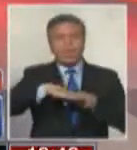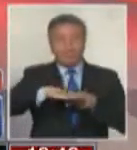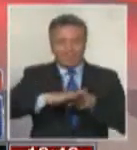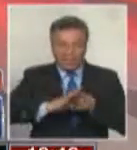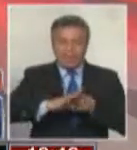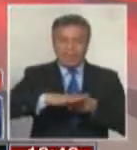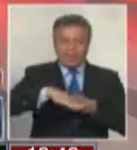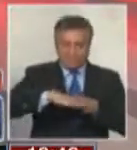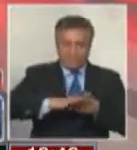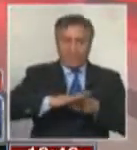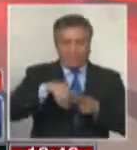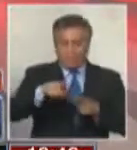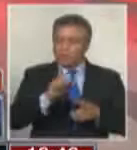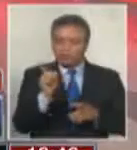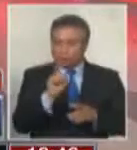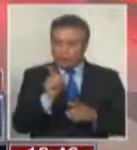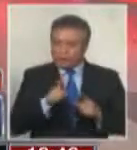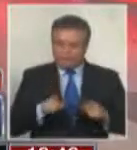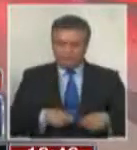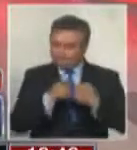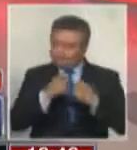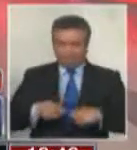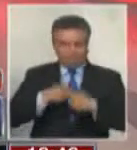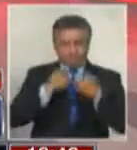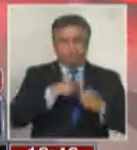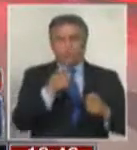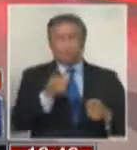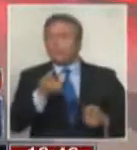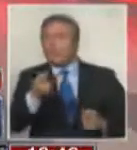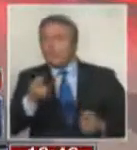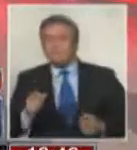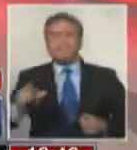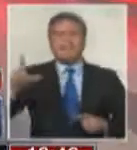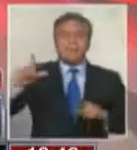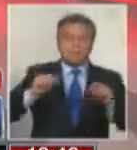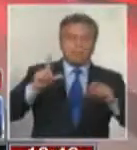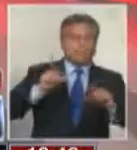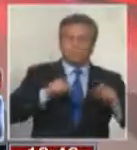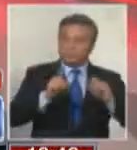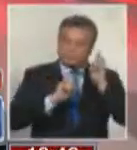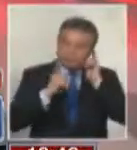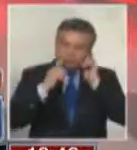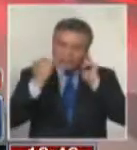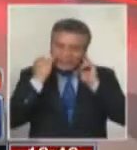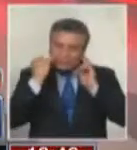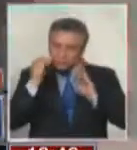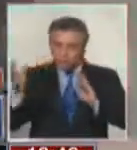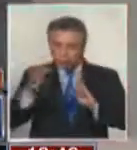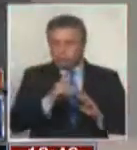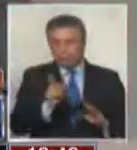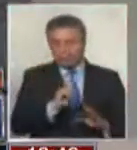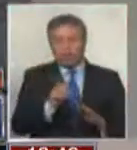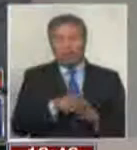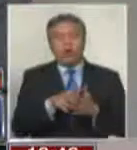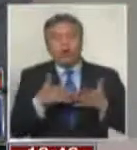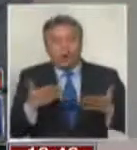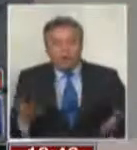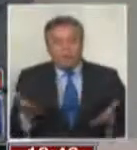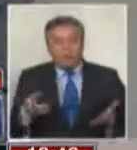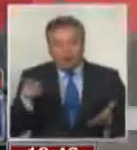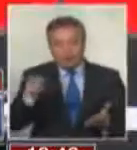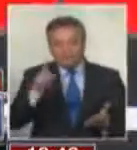no es una disputa finalmente relevante cuantos más recursos tienen unas u otras instituciones sino como esas instituciones